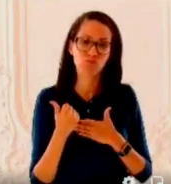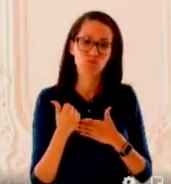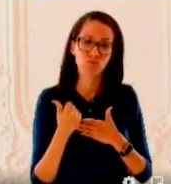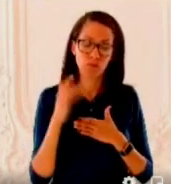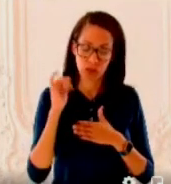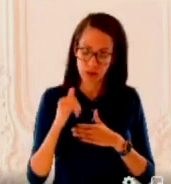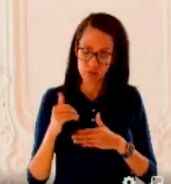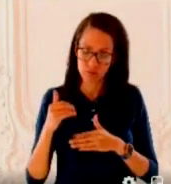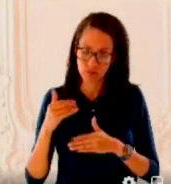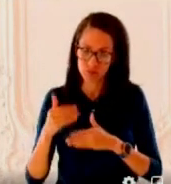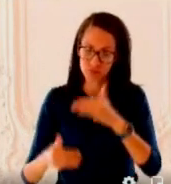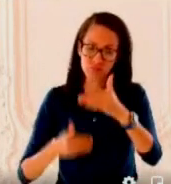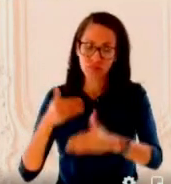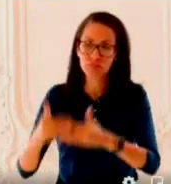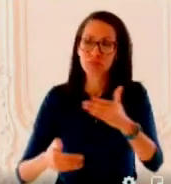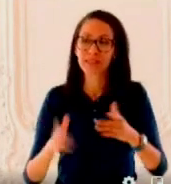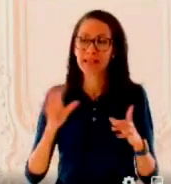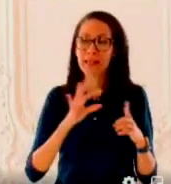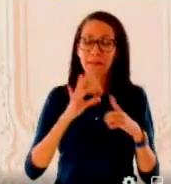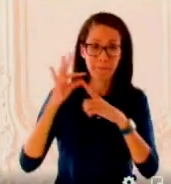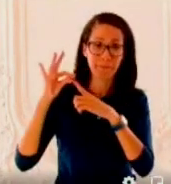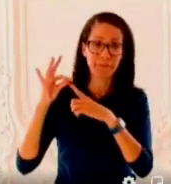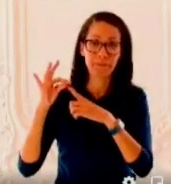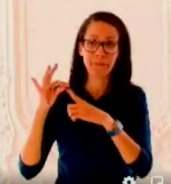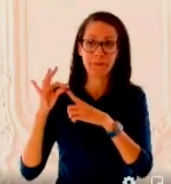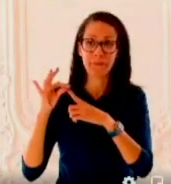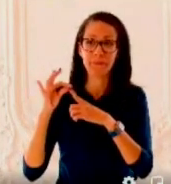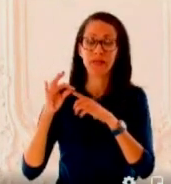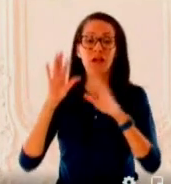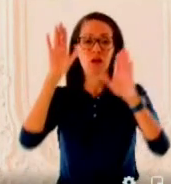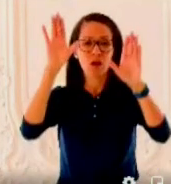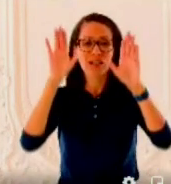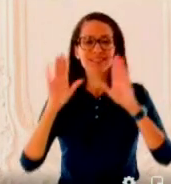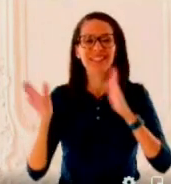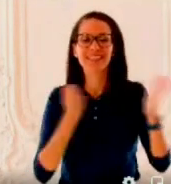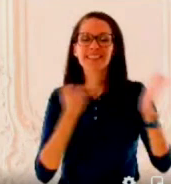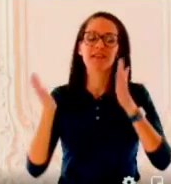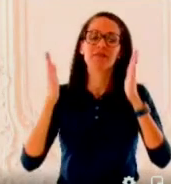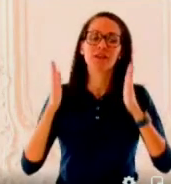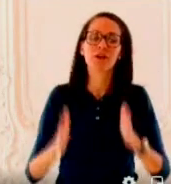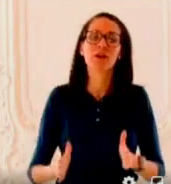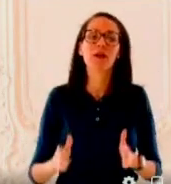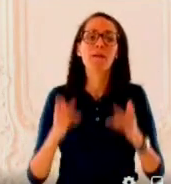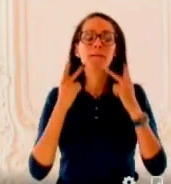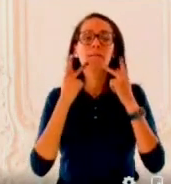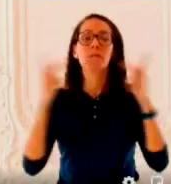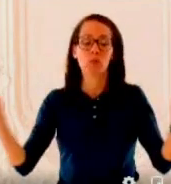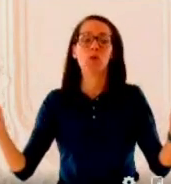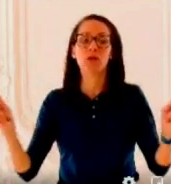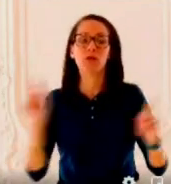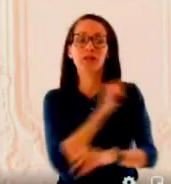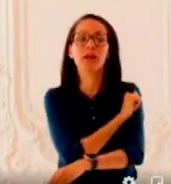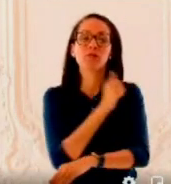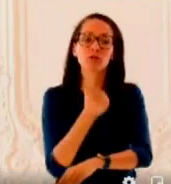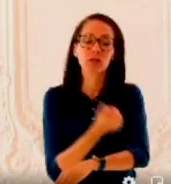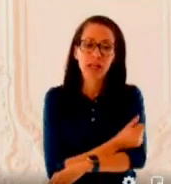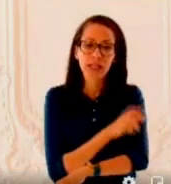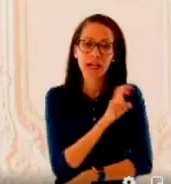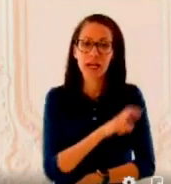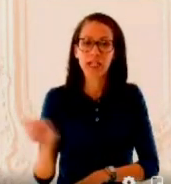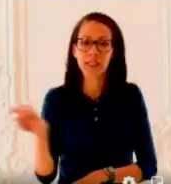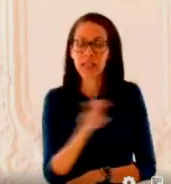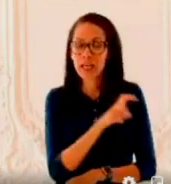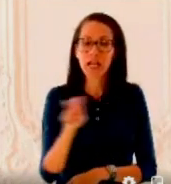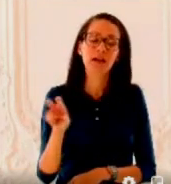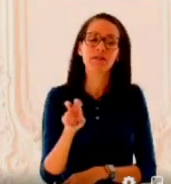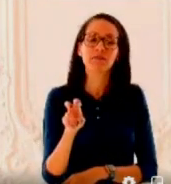caminar, en especial los excelentes servidores públicos de la Autoridad de Carretera y Transportación, que día